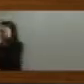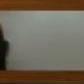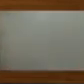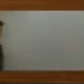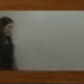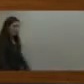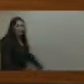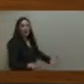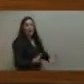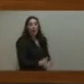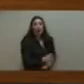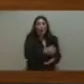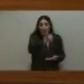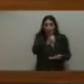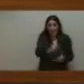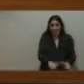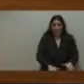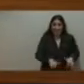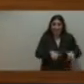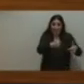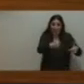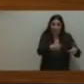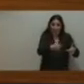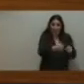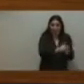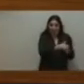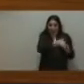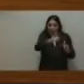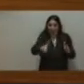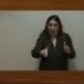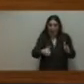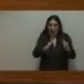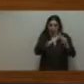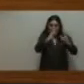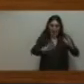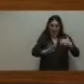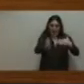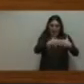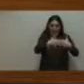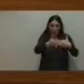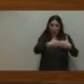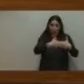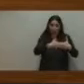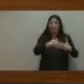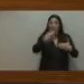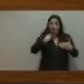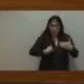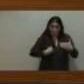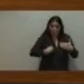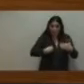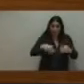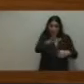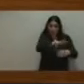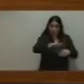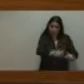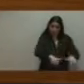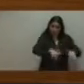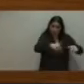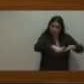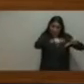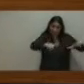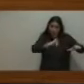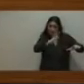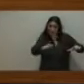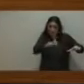basura al lado de las puertas de las casas de los pueblos que están alrededor del vertedero. Eso es lo que están haciendo ustedes. Es